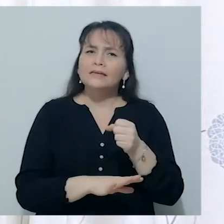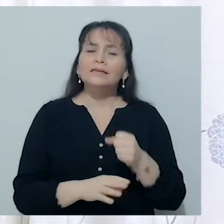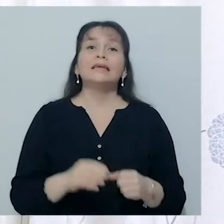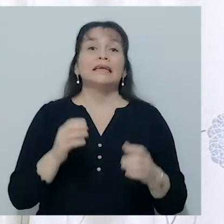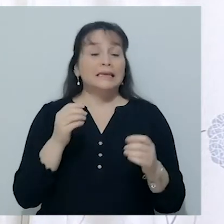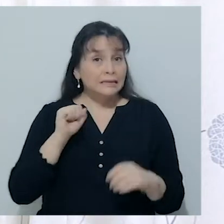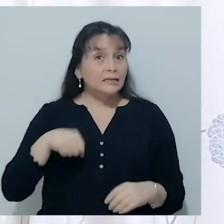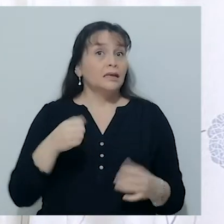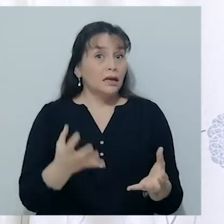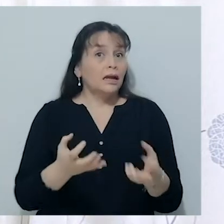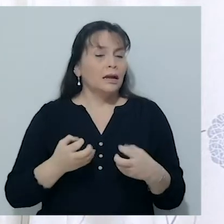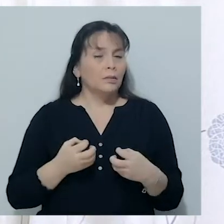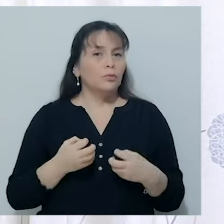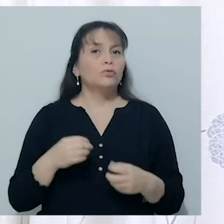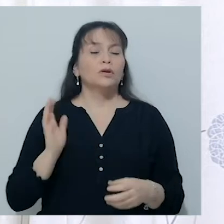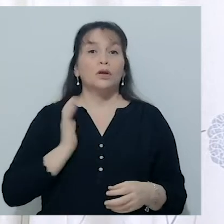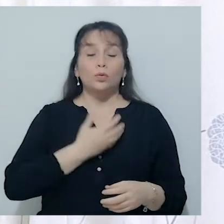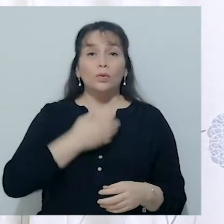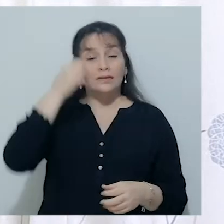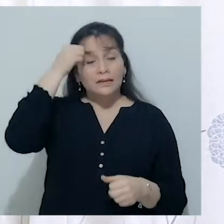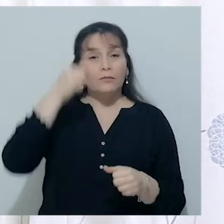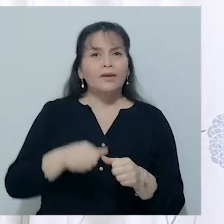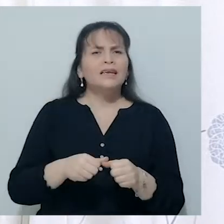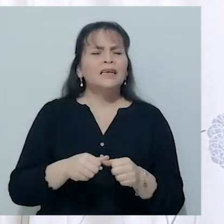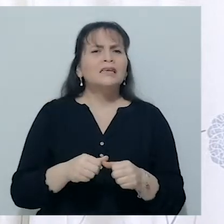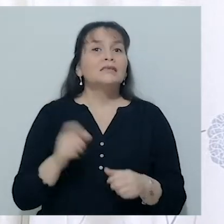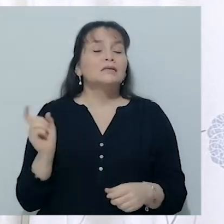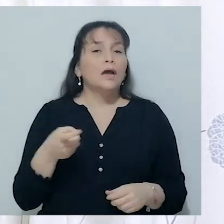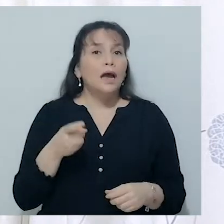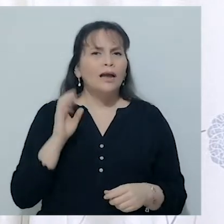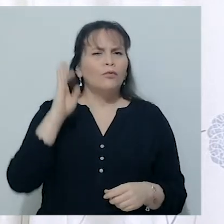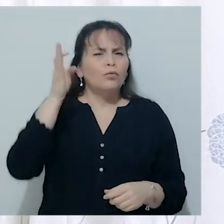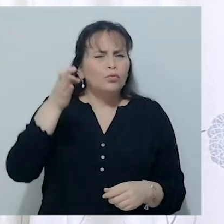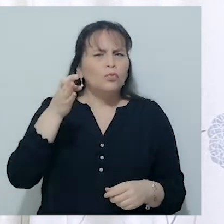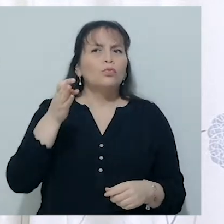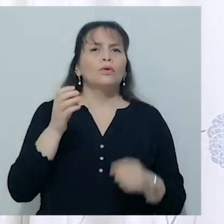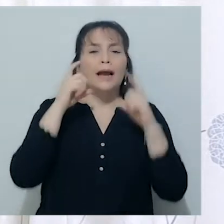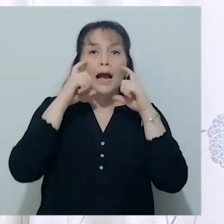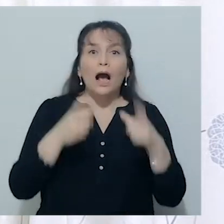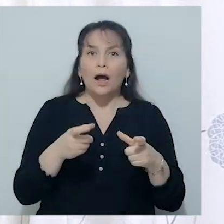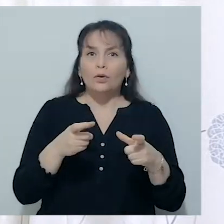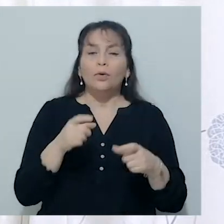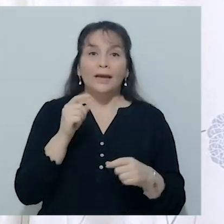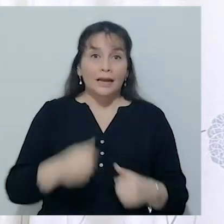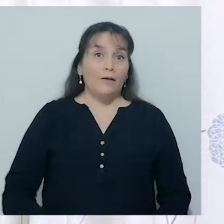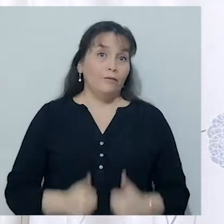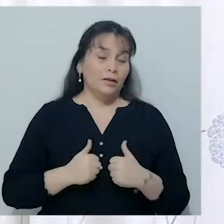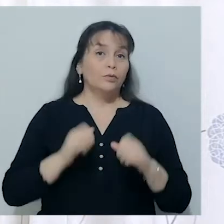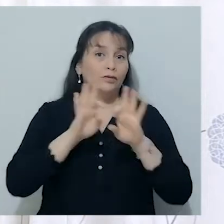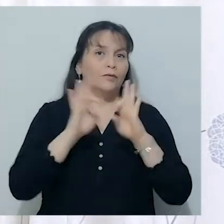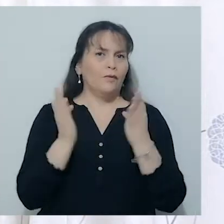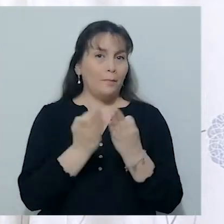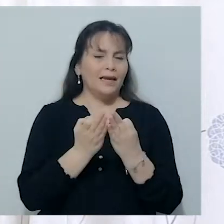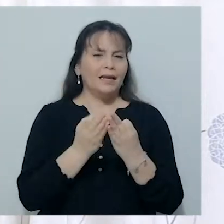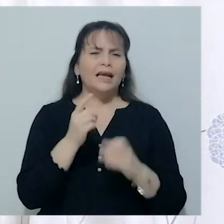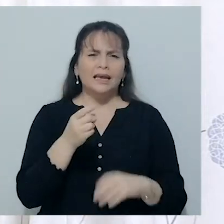fe sea un legado duradero en la vida de nuestra familia. Dice Deuteronomio, capítulo